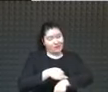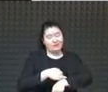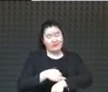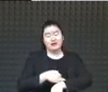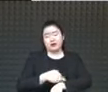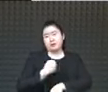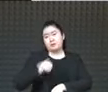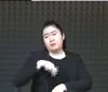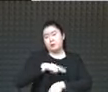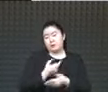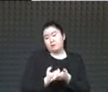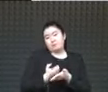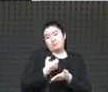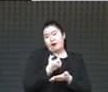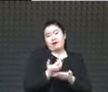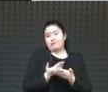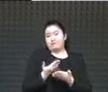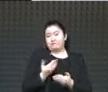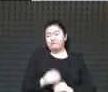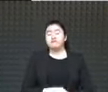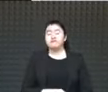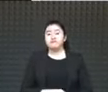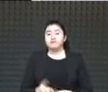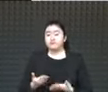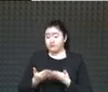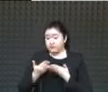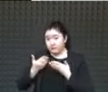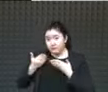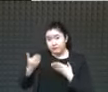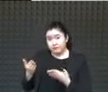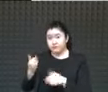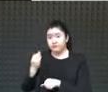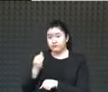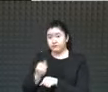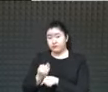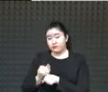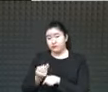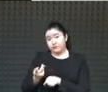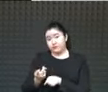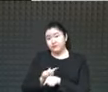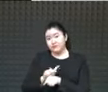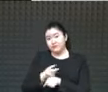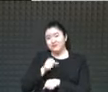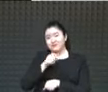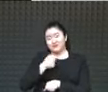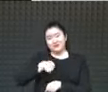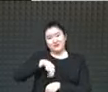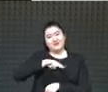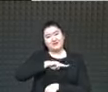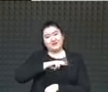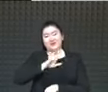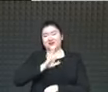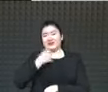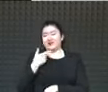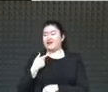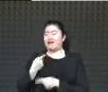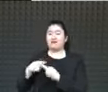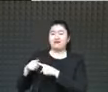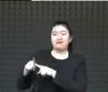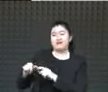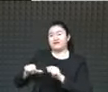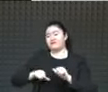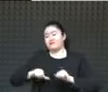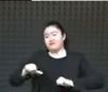este adelanto. Y ahora, dado el ahorro que hemos estado haciendo de